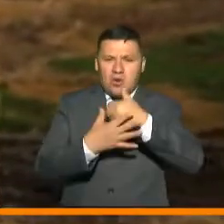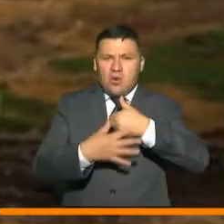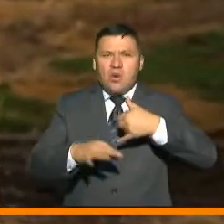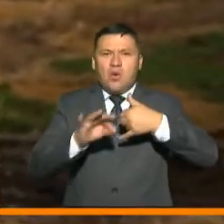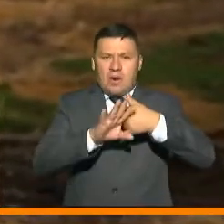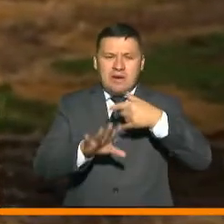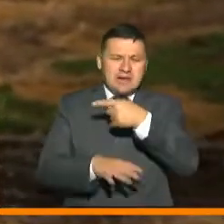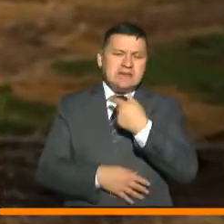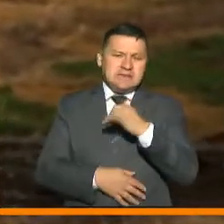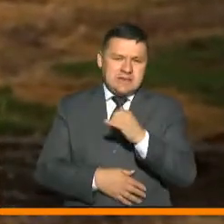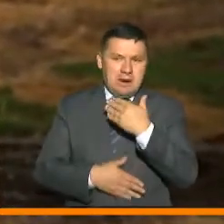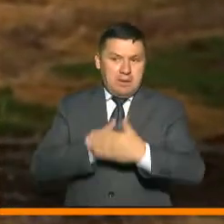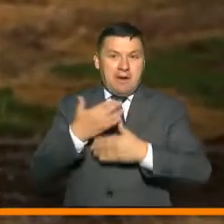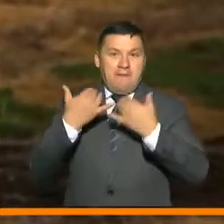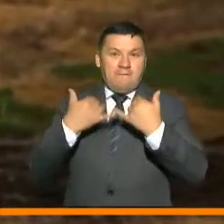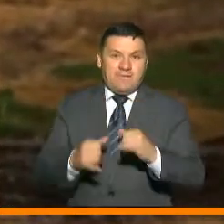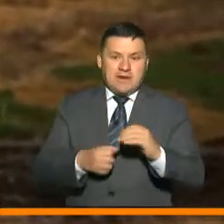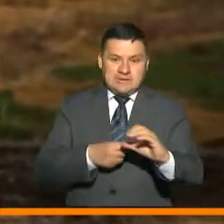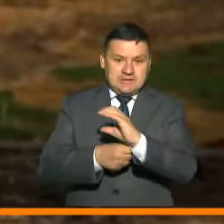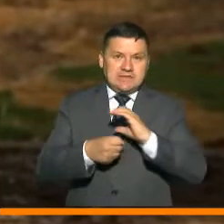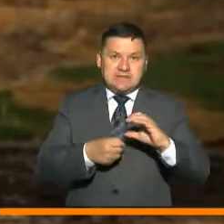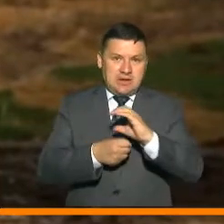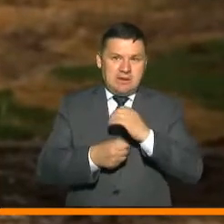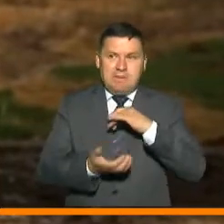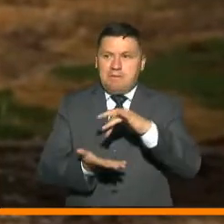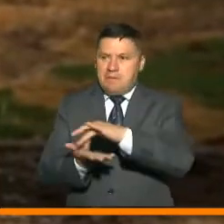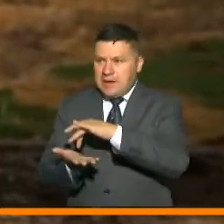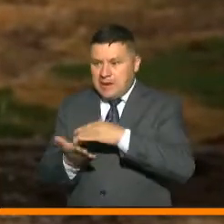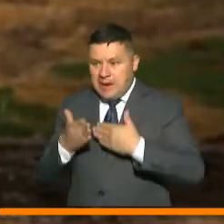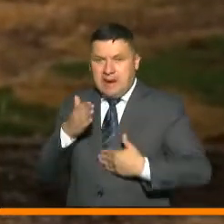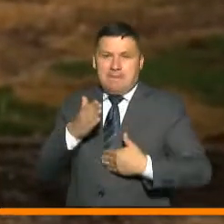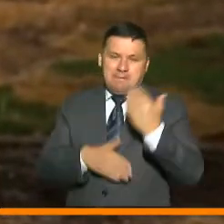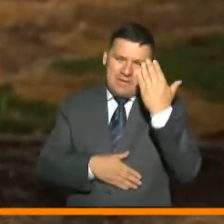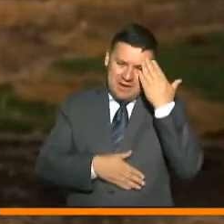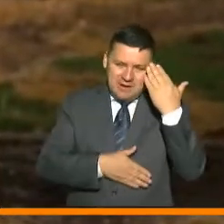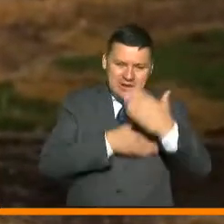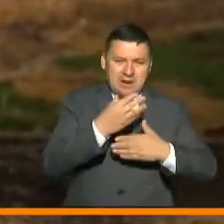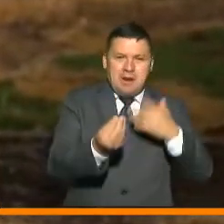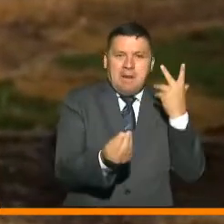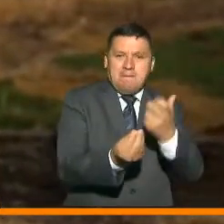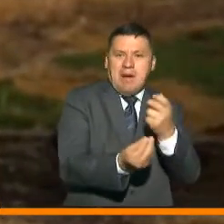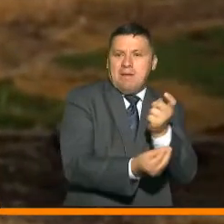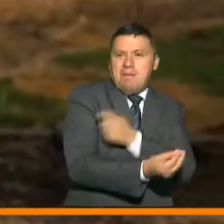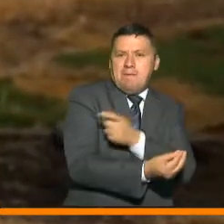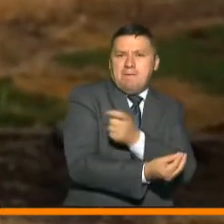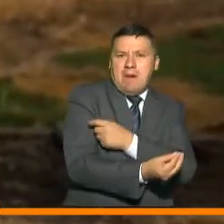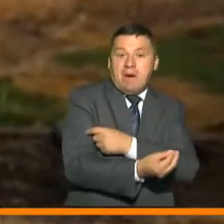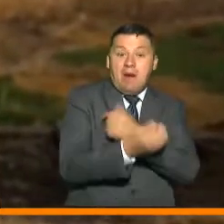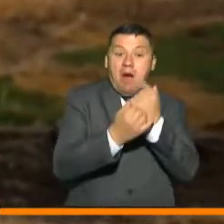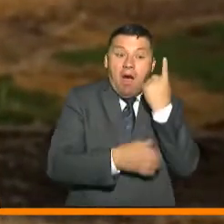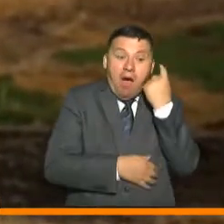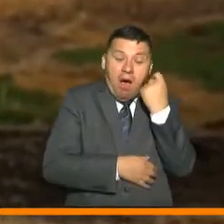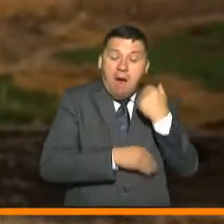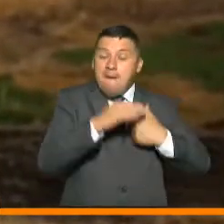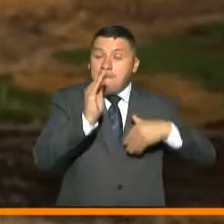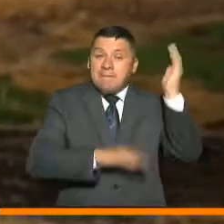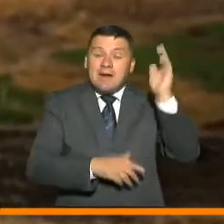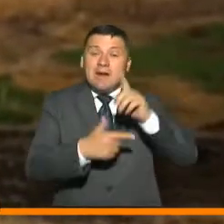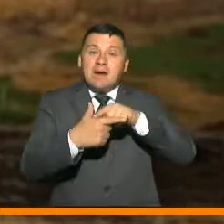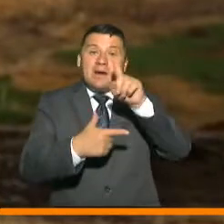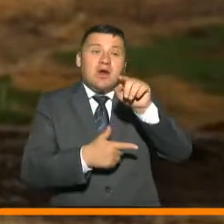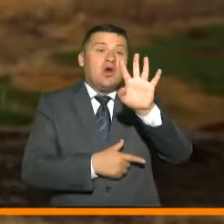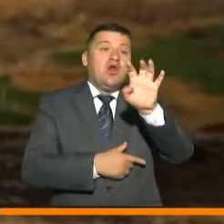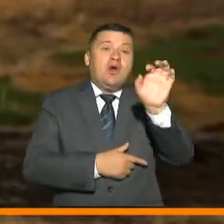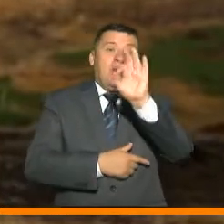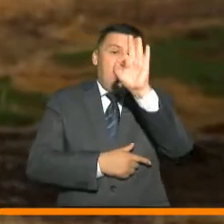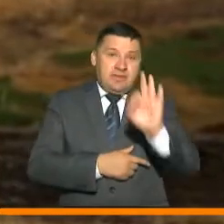este proceso en todas las ciudades de Colombia del inicio del proceso de vacunación. Al día de ayer, más del 90%